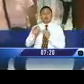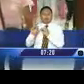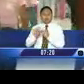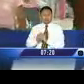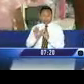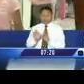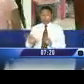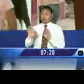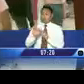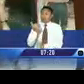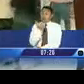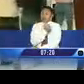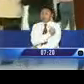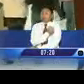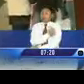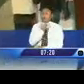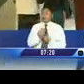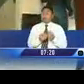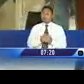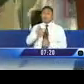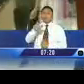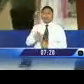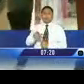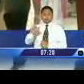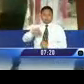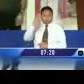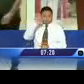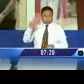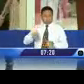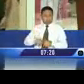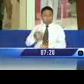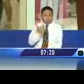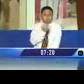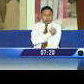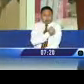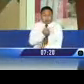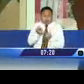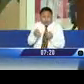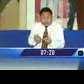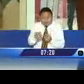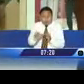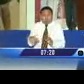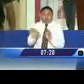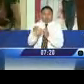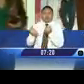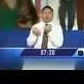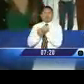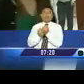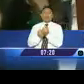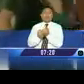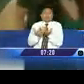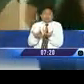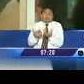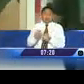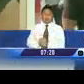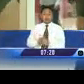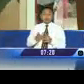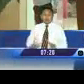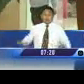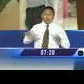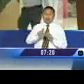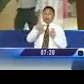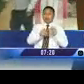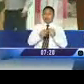de la vacunación lo que va a lograr que más gente se vacune. Y creemos que ese es el aporte más importante que podemos dar, el generar espacios para